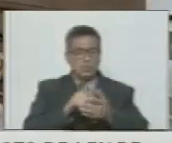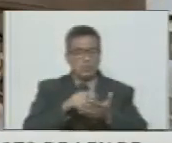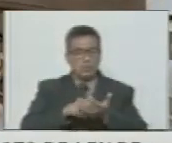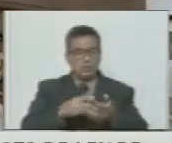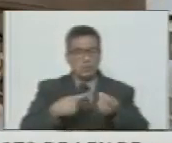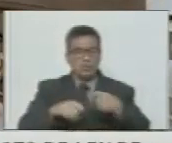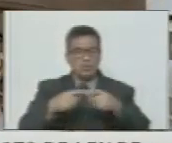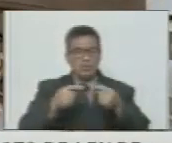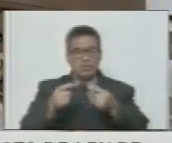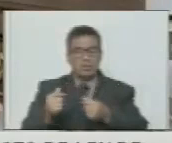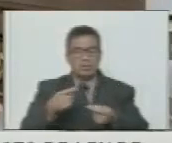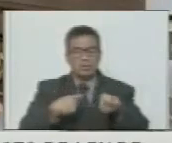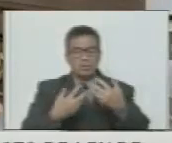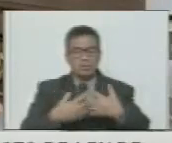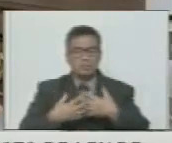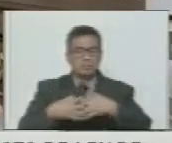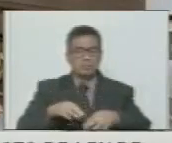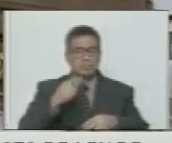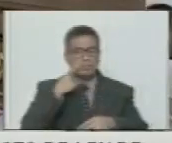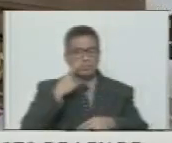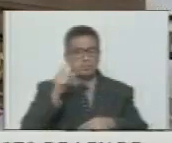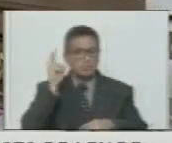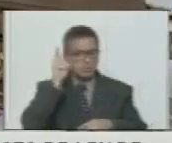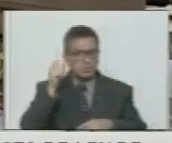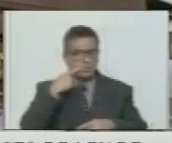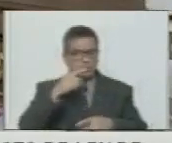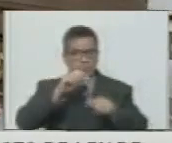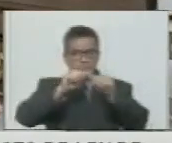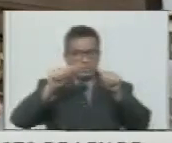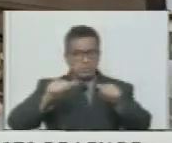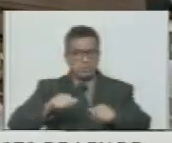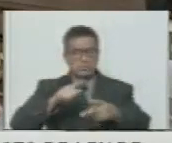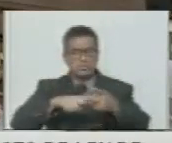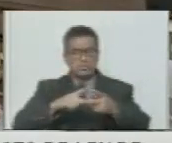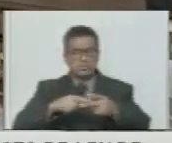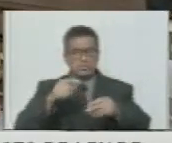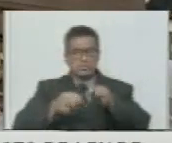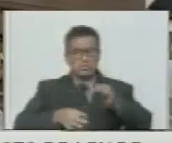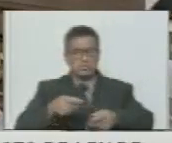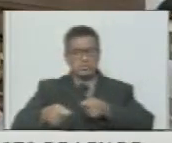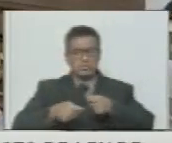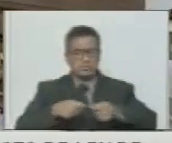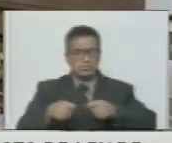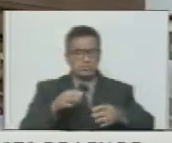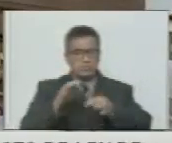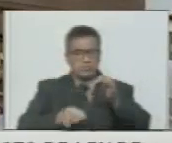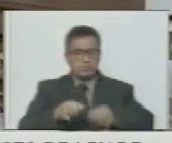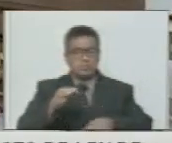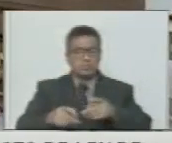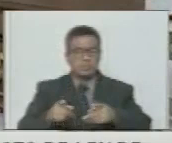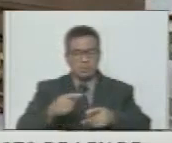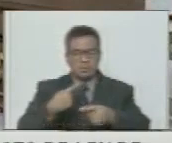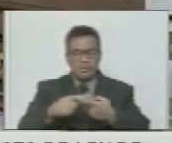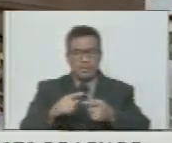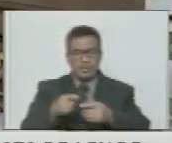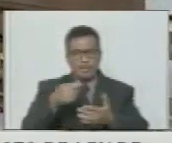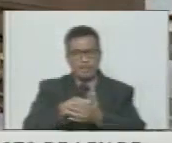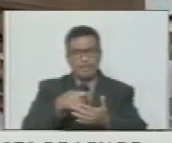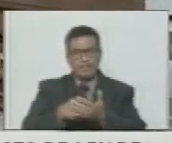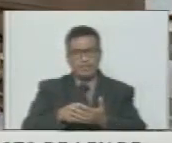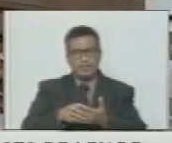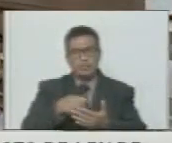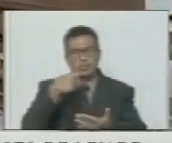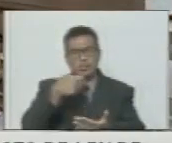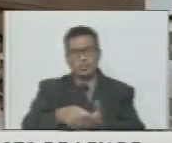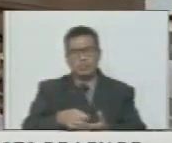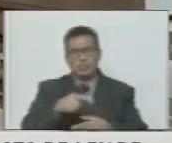con competencia en materia de finanzas, oída la opinión de la Superintendencia de la Actividad Aseguradora, podrá ajustar los